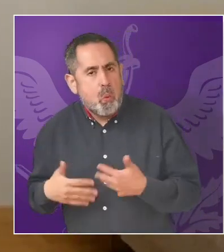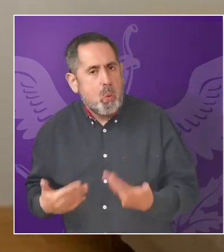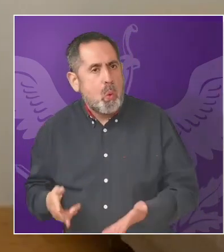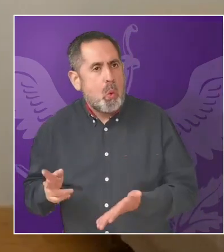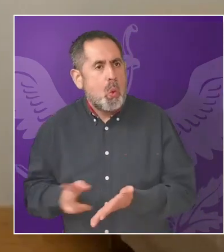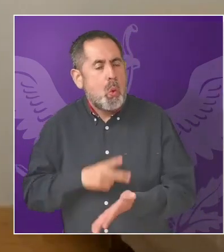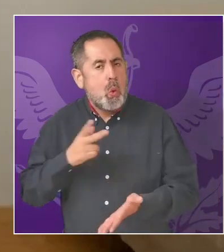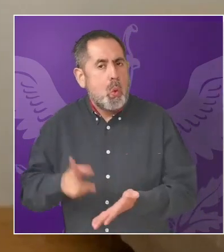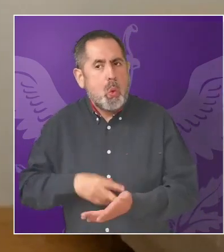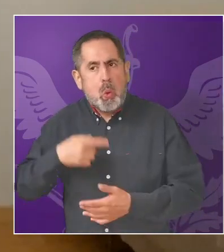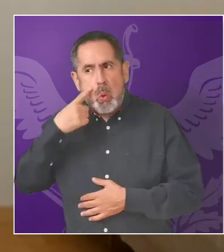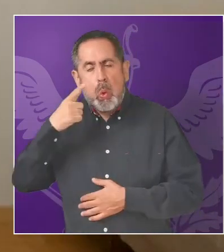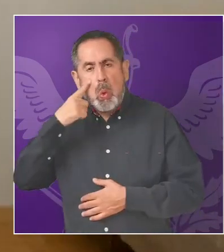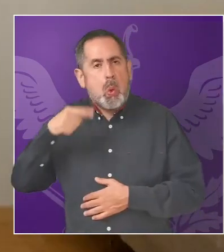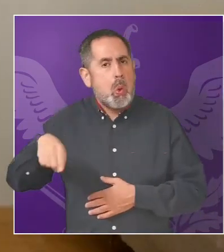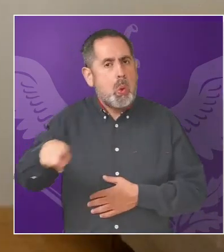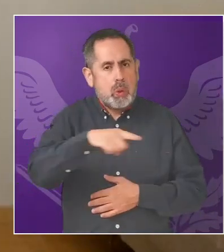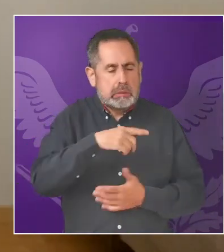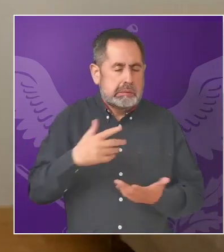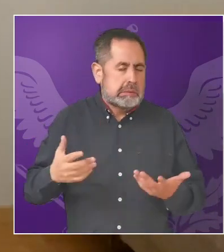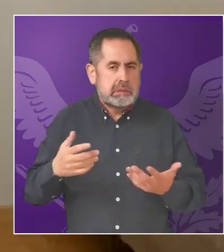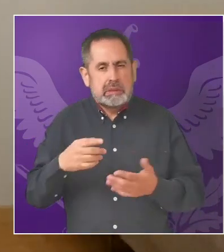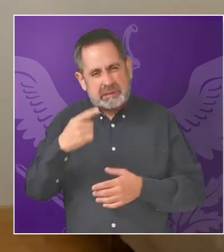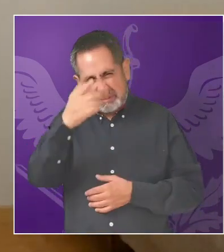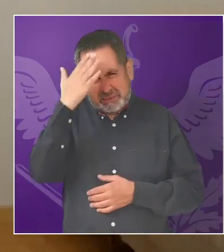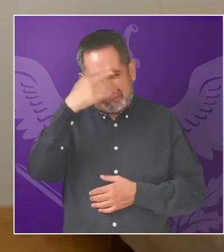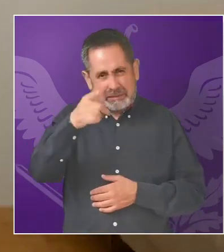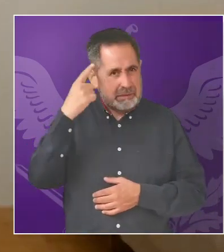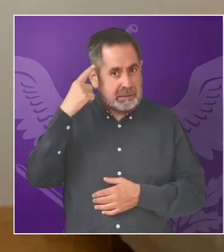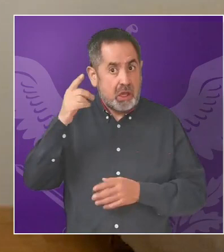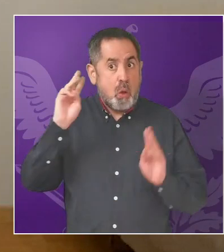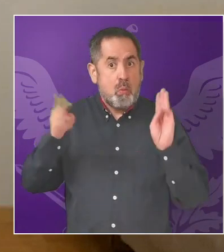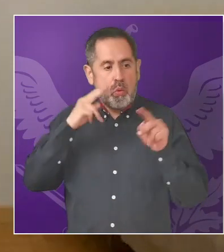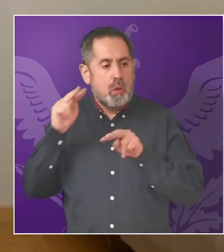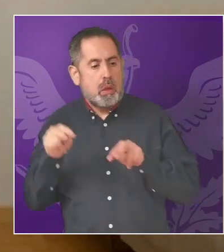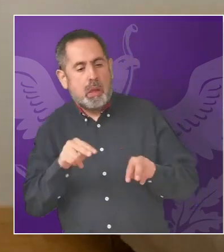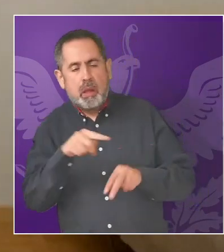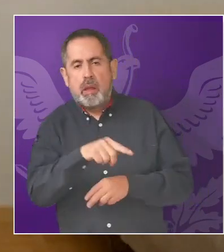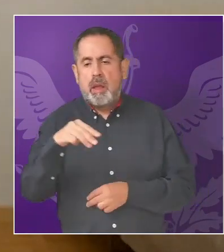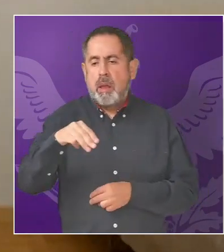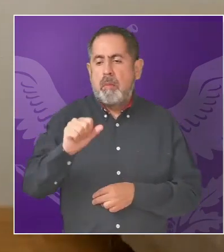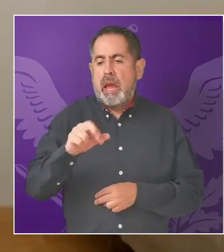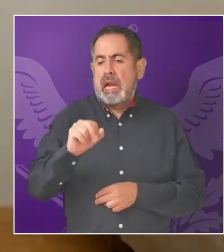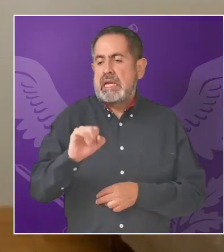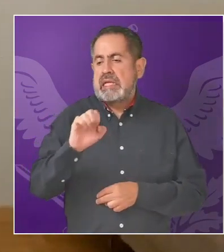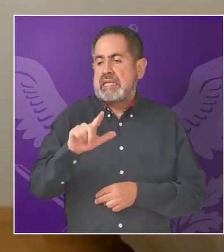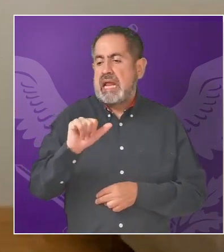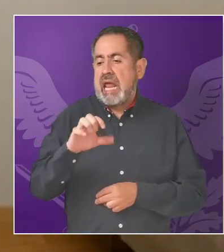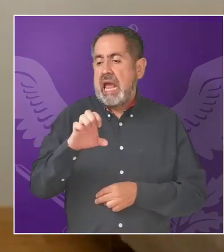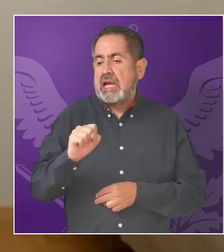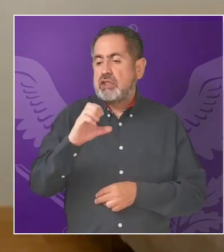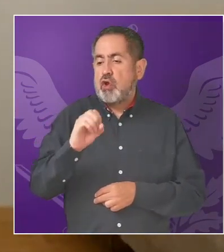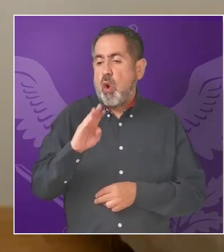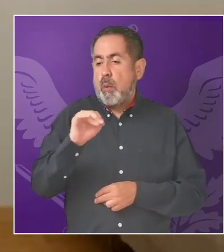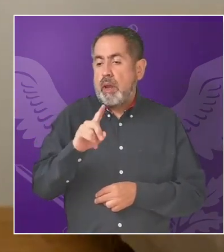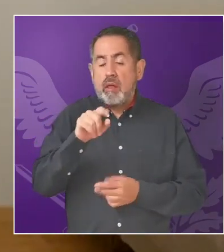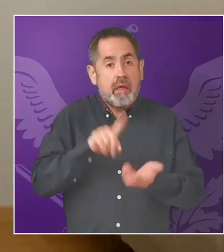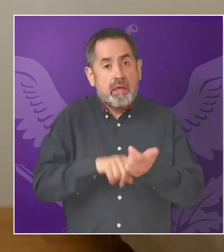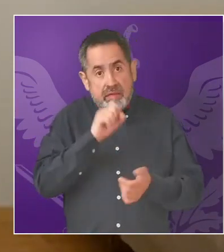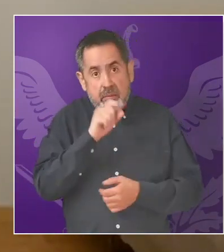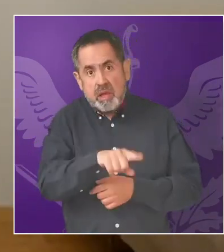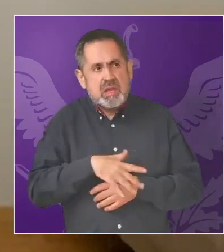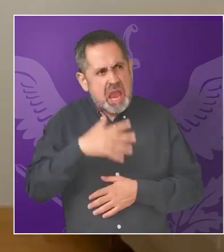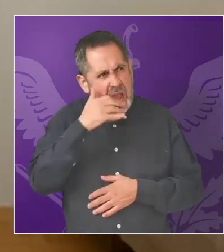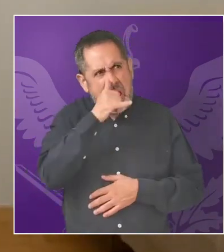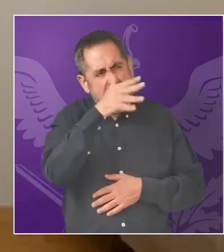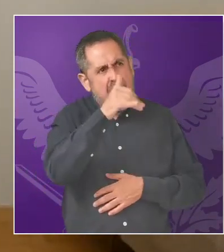otras ocasiones, el caso que sonó la alarma mundial, el caso de Marisela Escobedo, que también fue